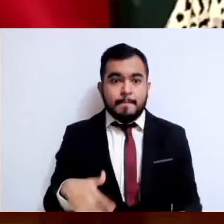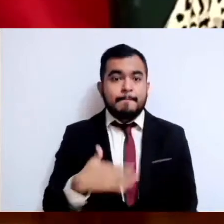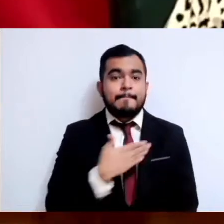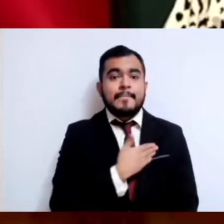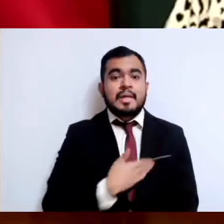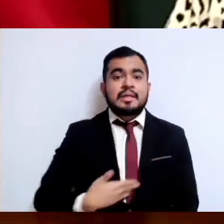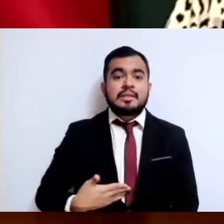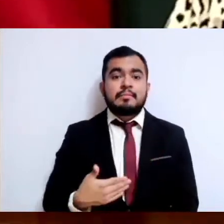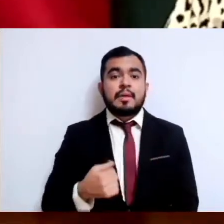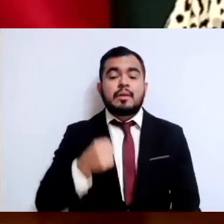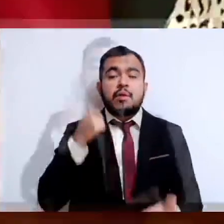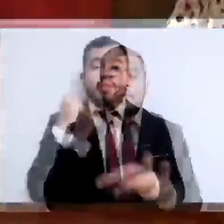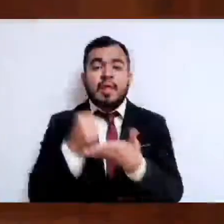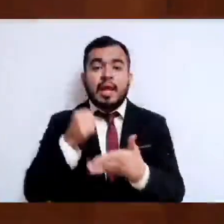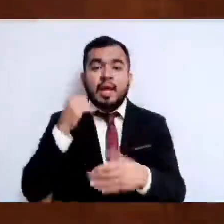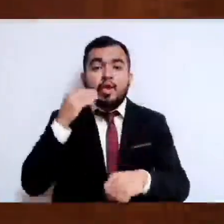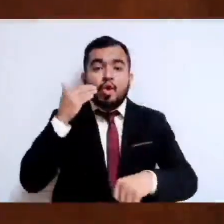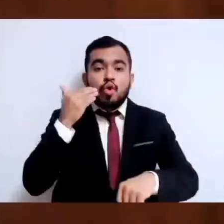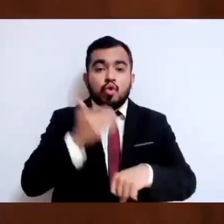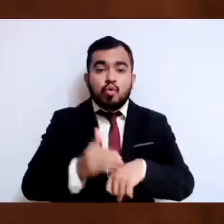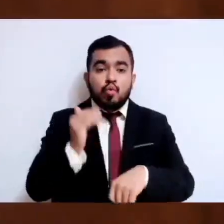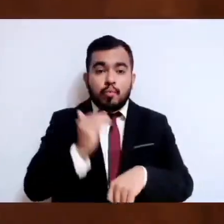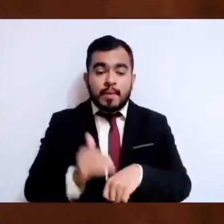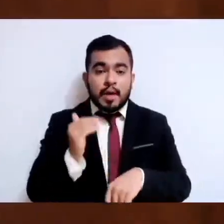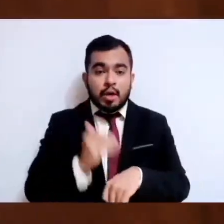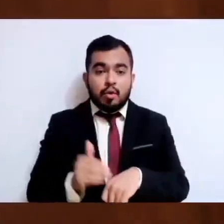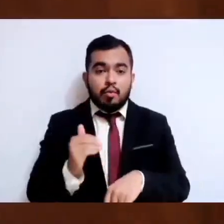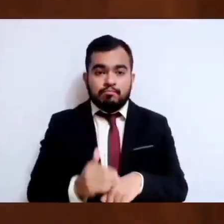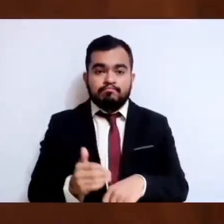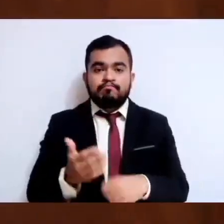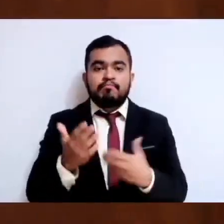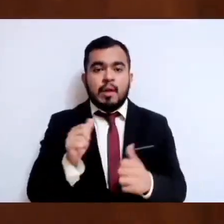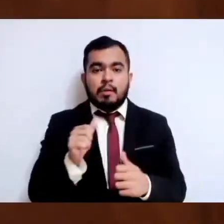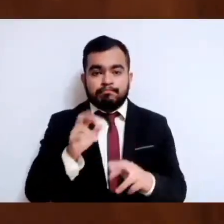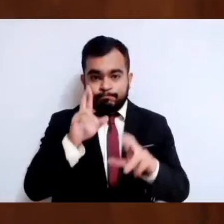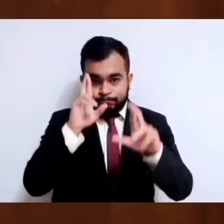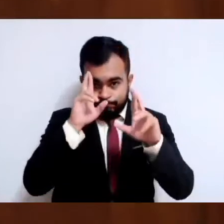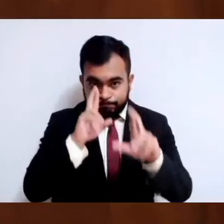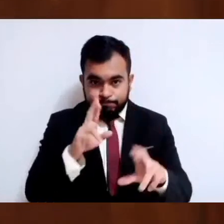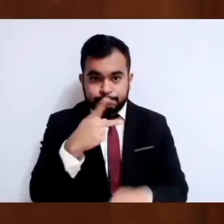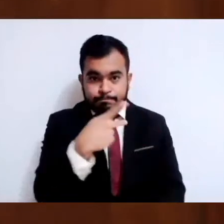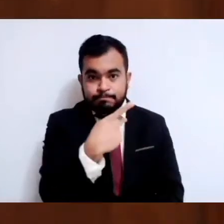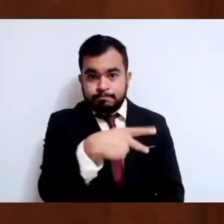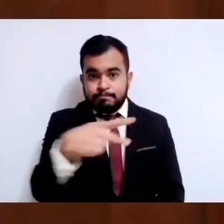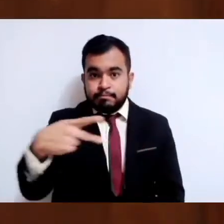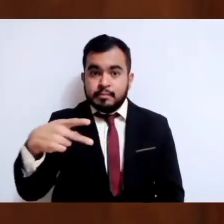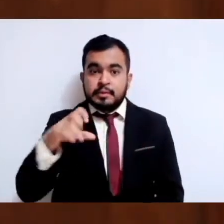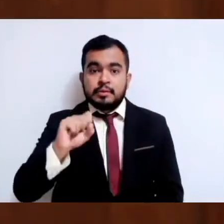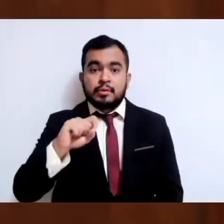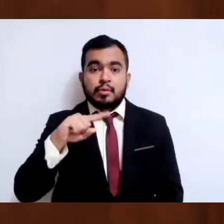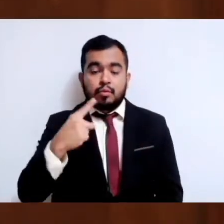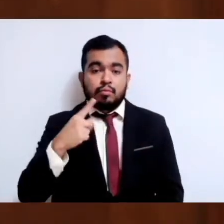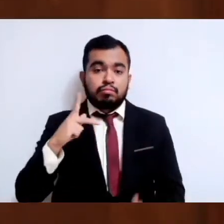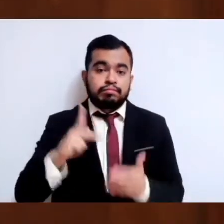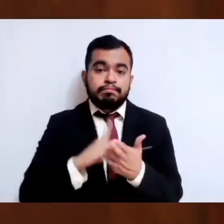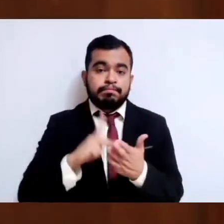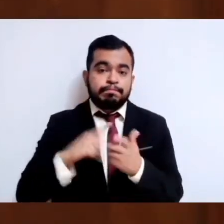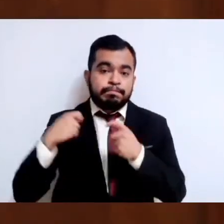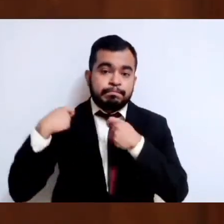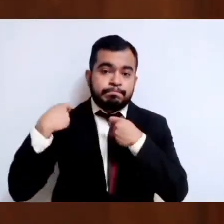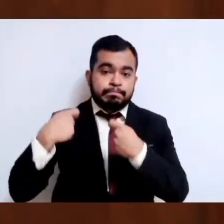Presidenta, decreto número de la Honorable 61 Legislatura del Estado